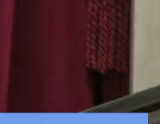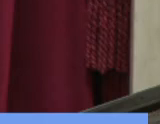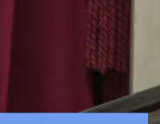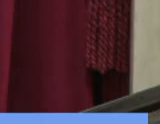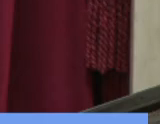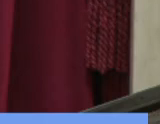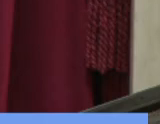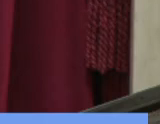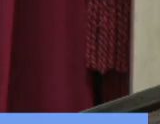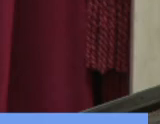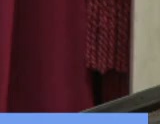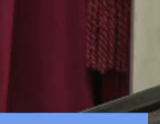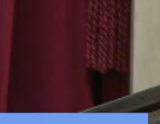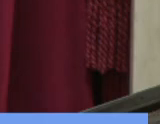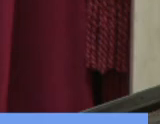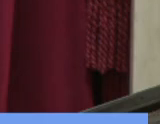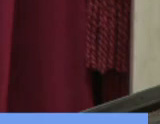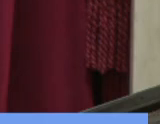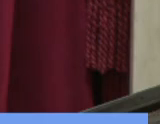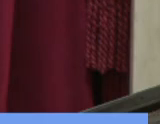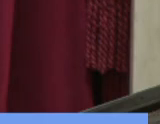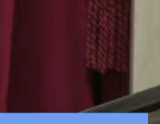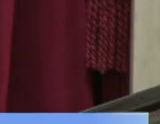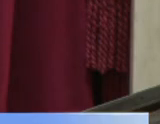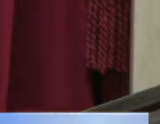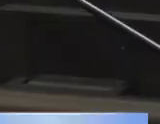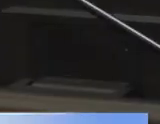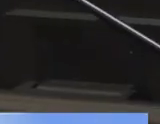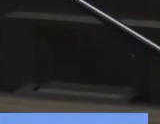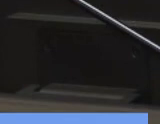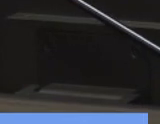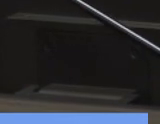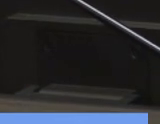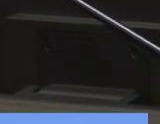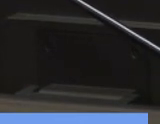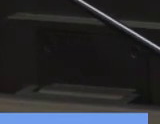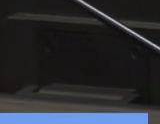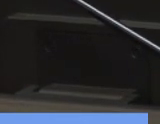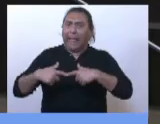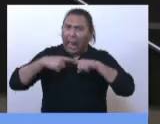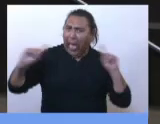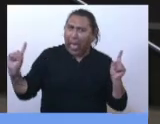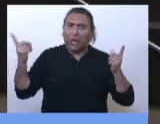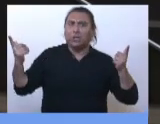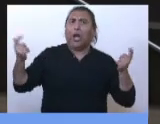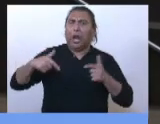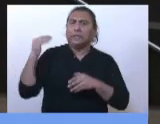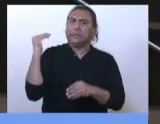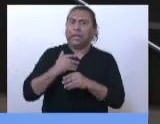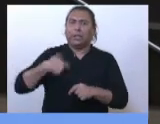presidenta estamos cerrando un largo debate de un tema que es estratégico que realmente para el país y bueno hemos